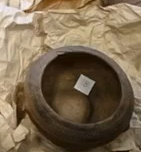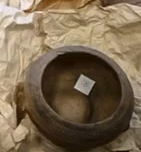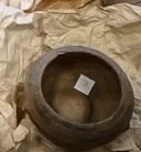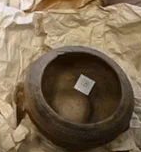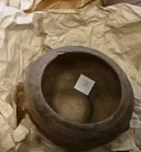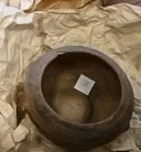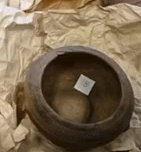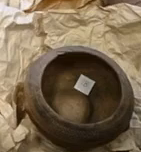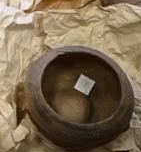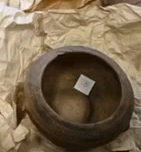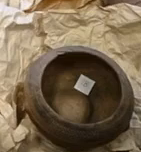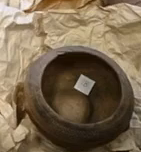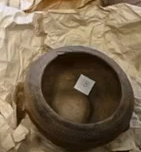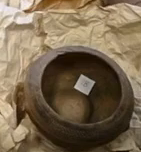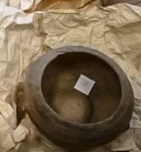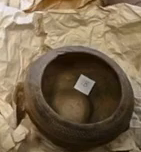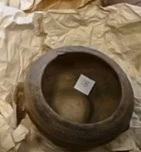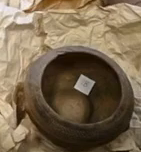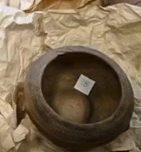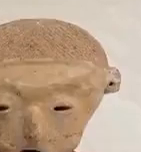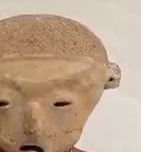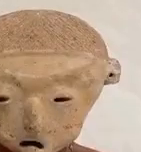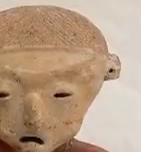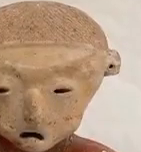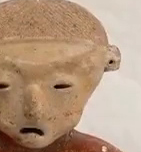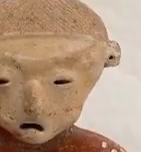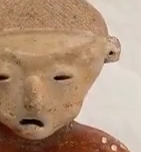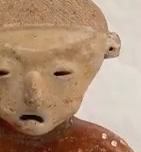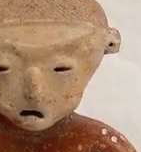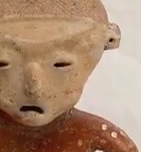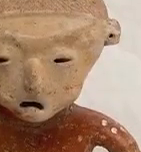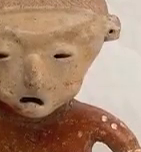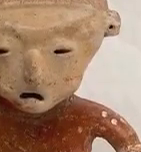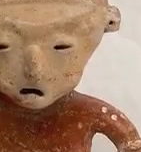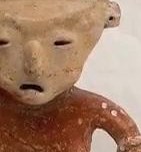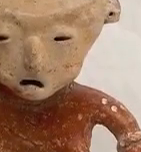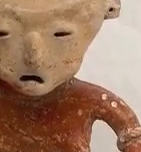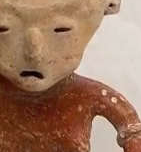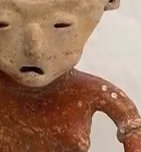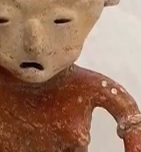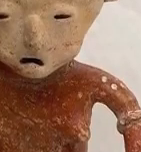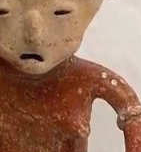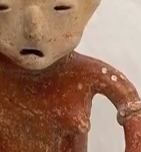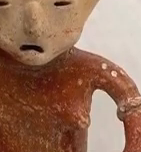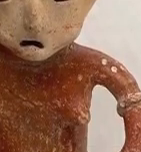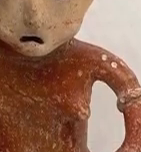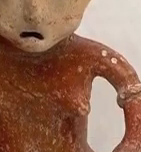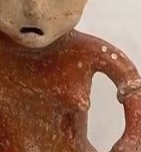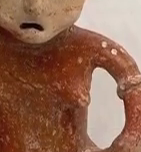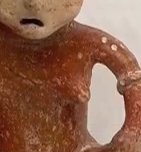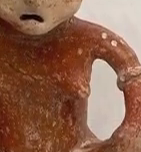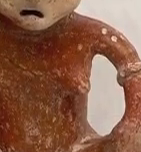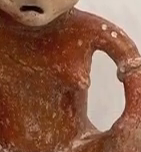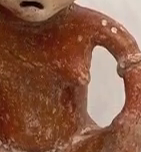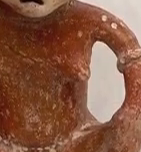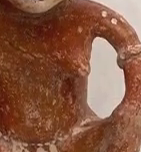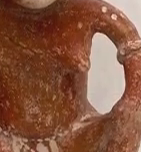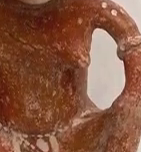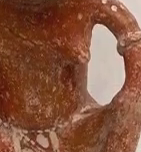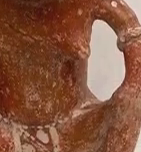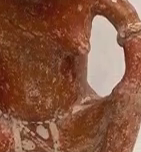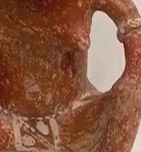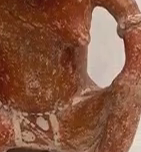de 2022. Asimismo, en junio, una empresa sueca devolvió a nuestro país dos piezas que habían